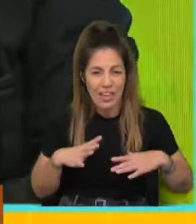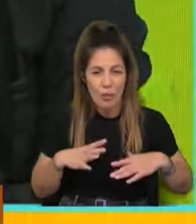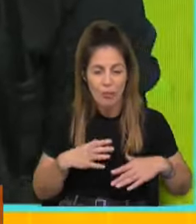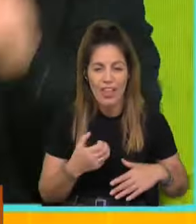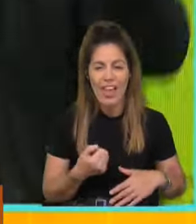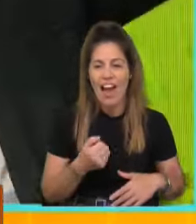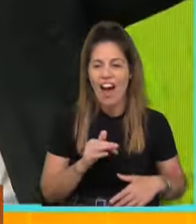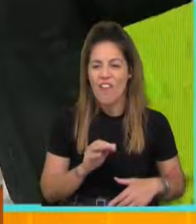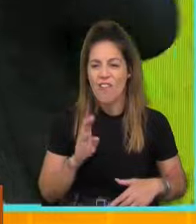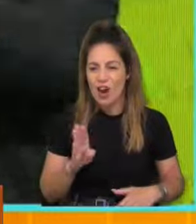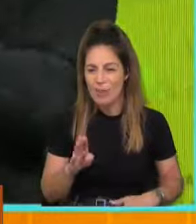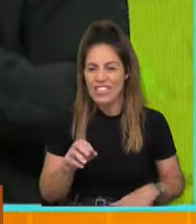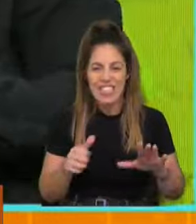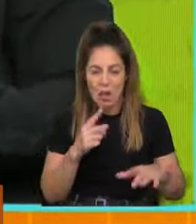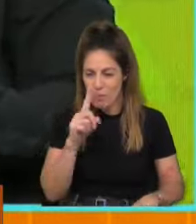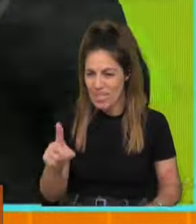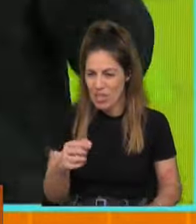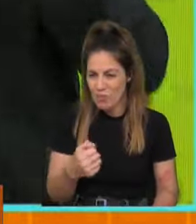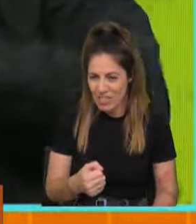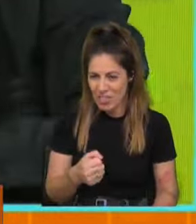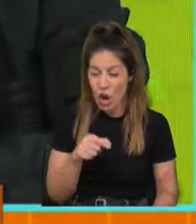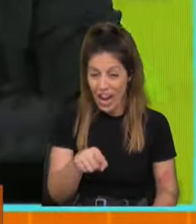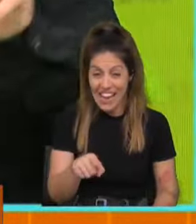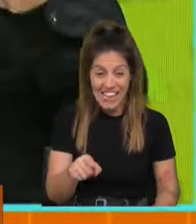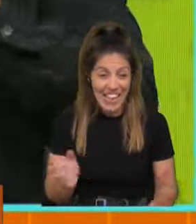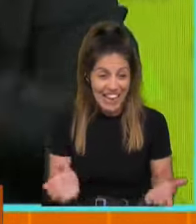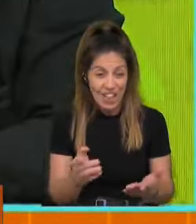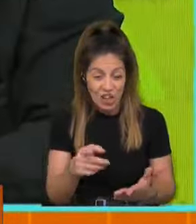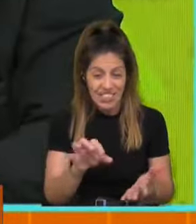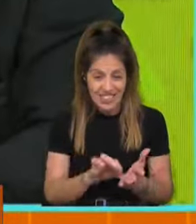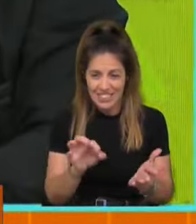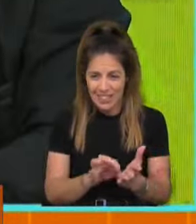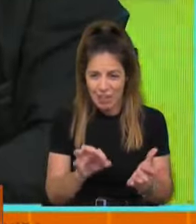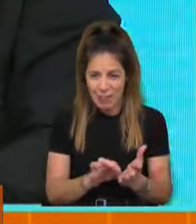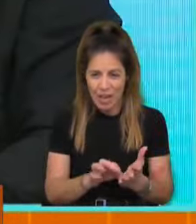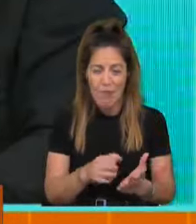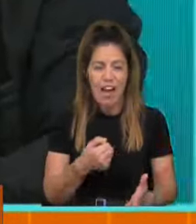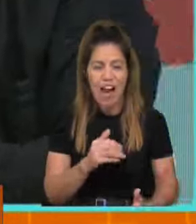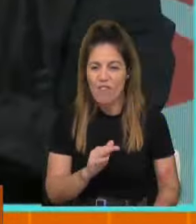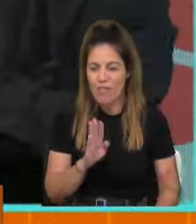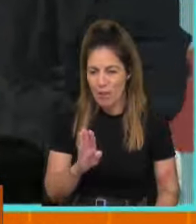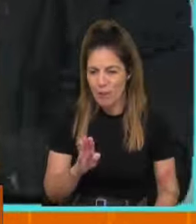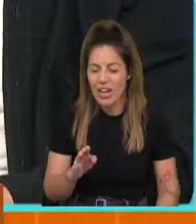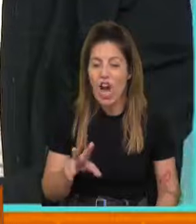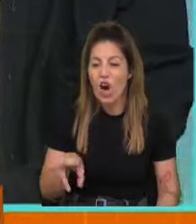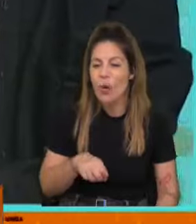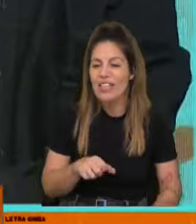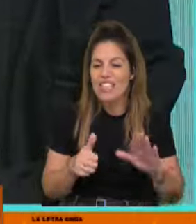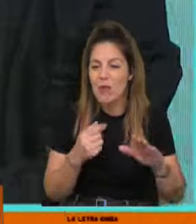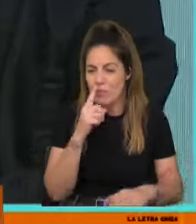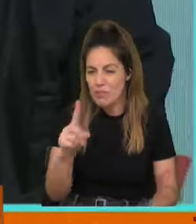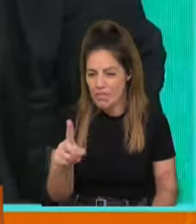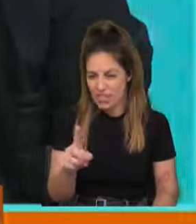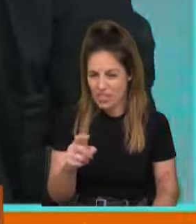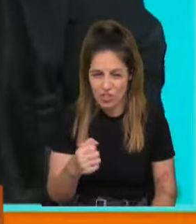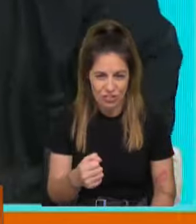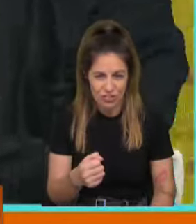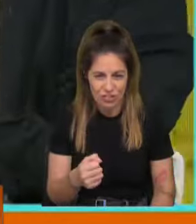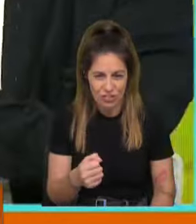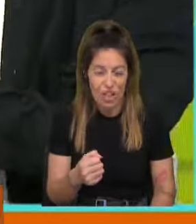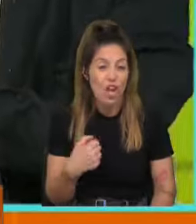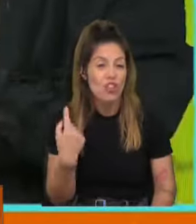pesos este señor generó este sistema el que los jubilados por afap cobren 6000 pesos ahora nosotros